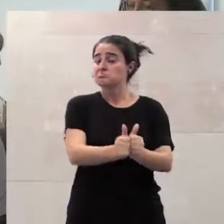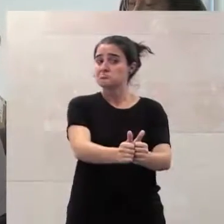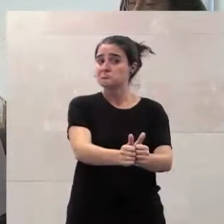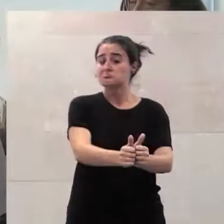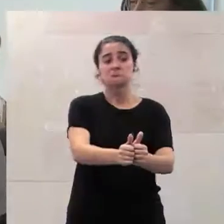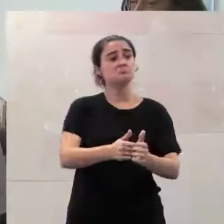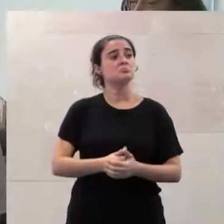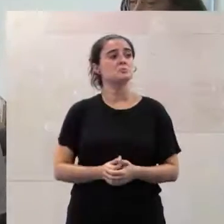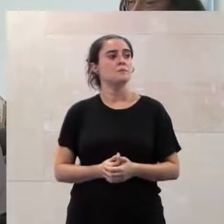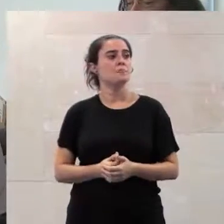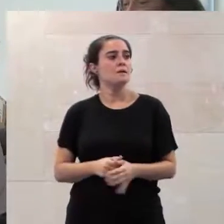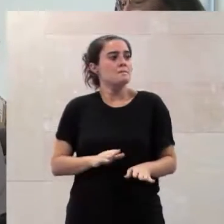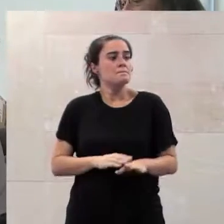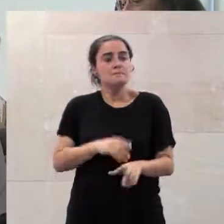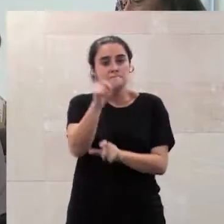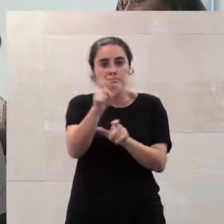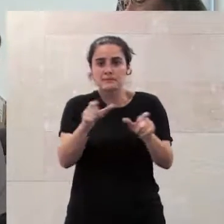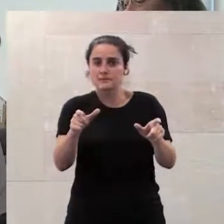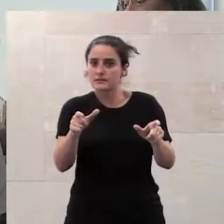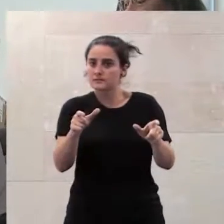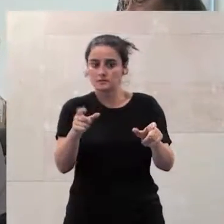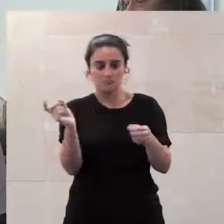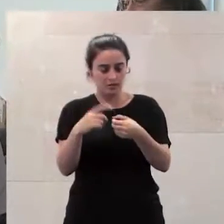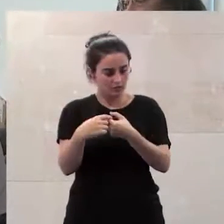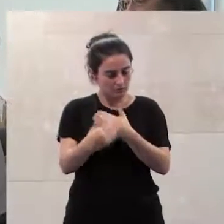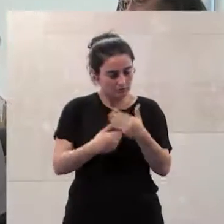para ayudar a las personas que participan en estos